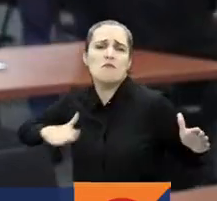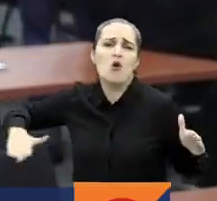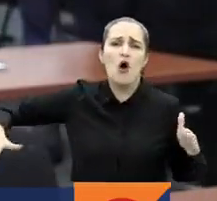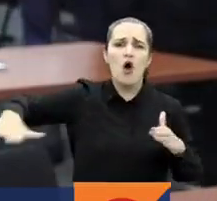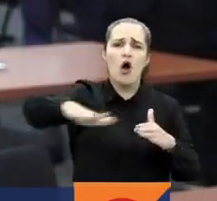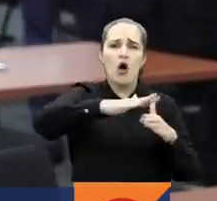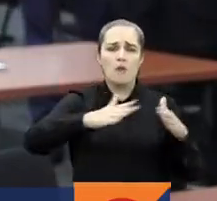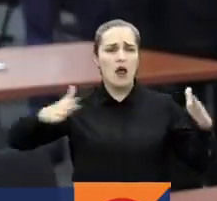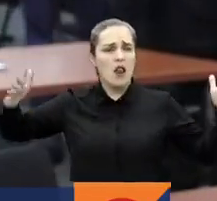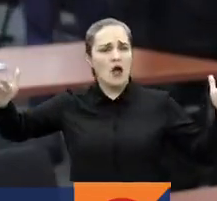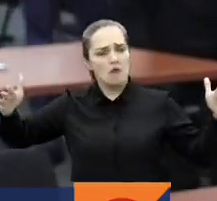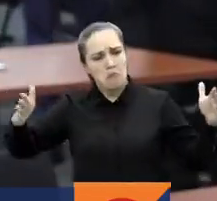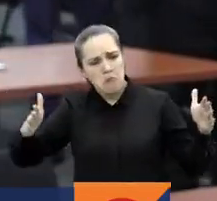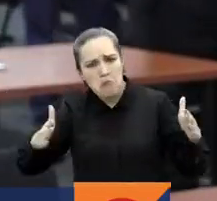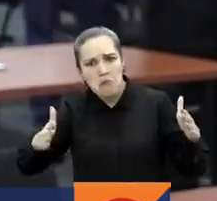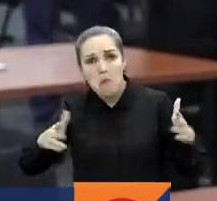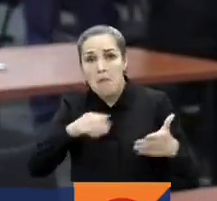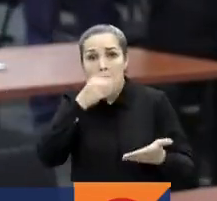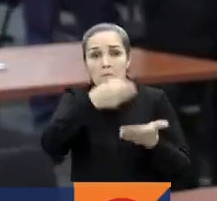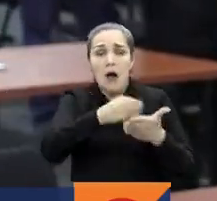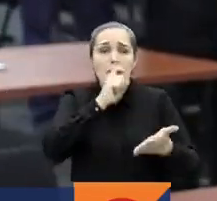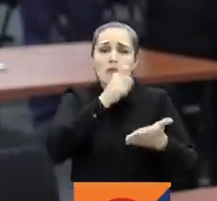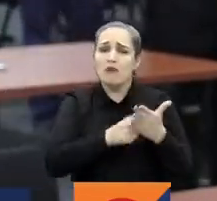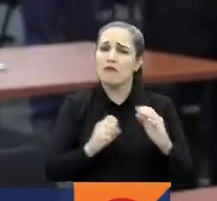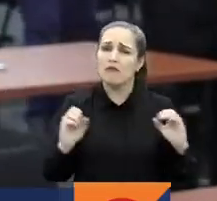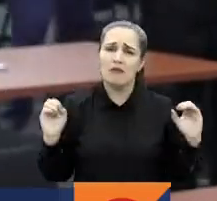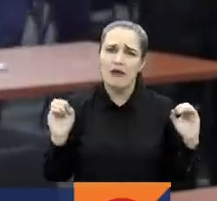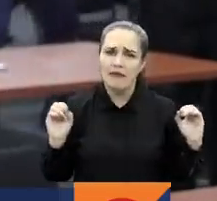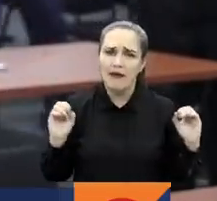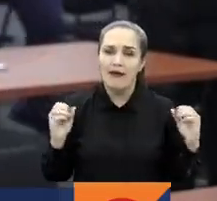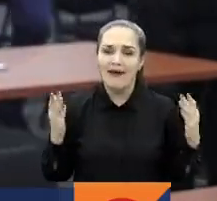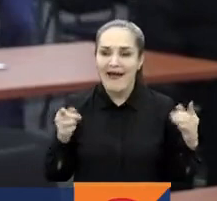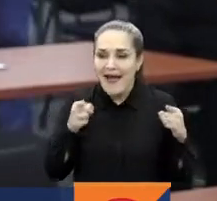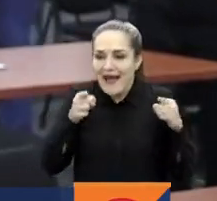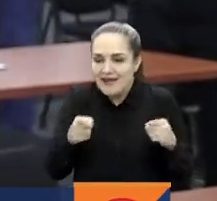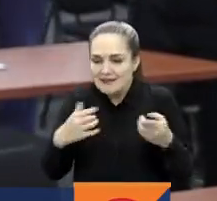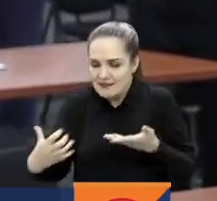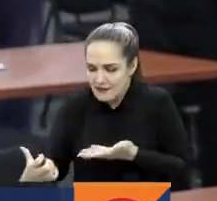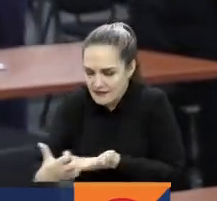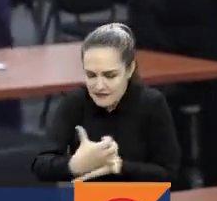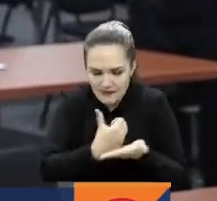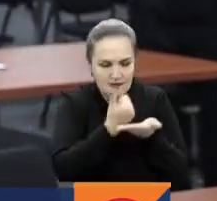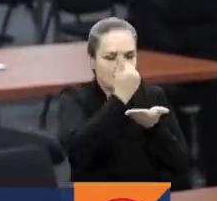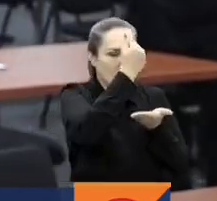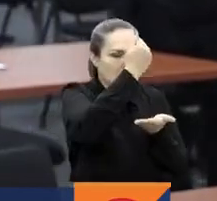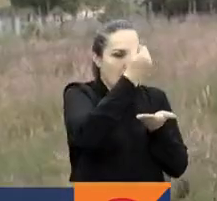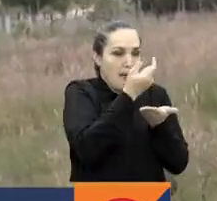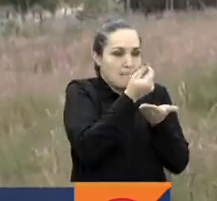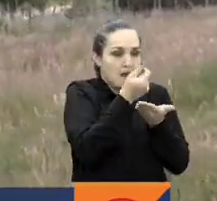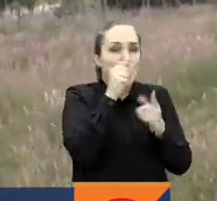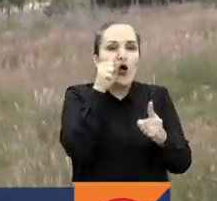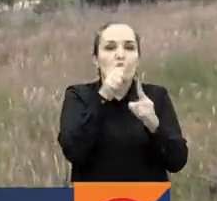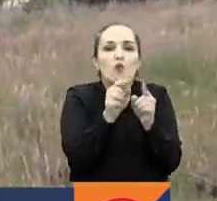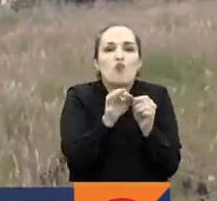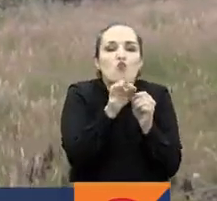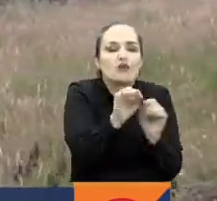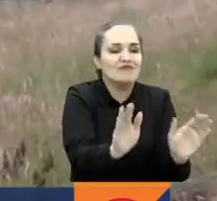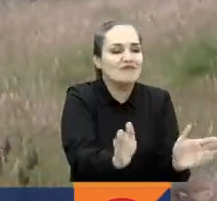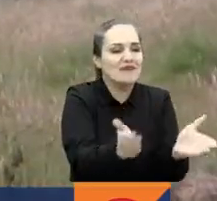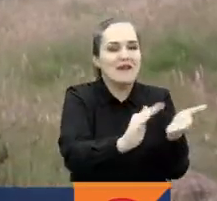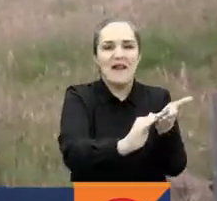pequeñas y medianas extensiones no paga impuestos. Esos recursos se necesitan. Esos recursos van a los municipios.